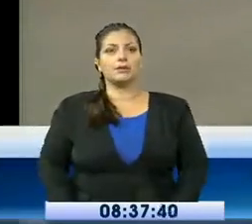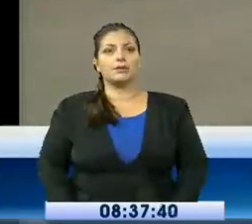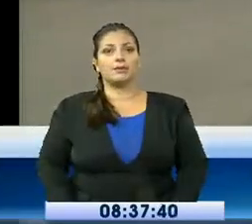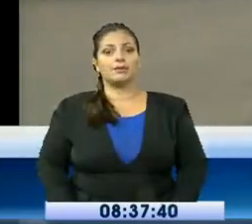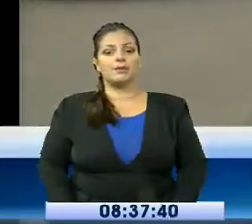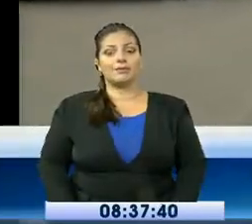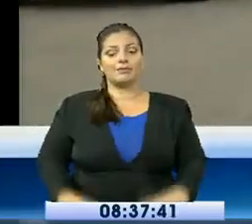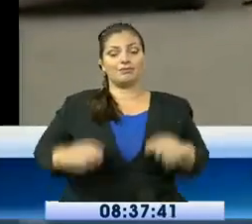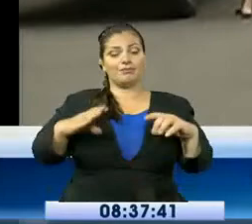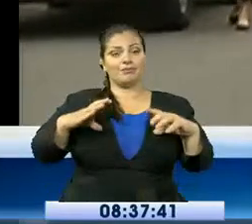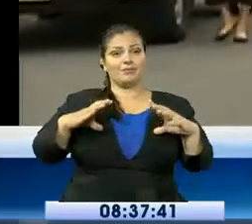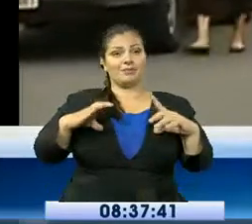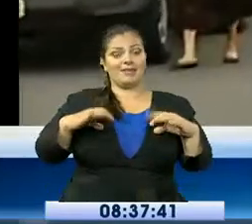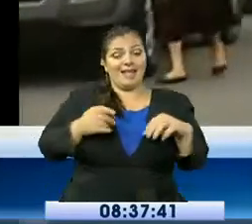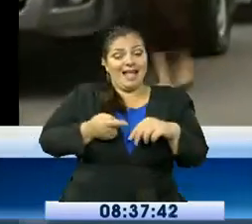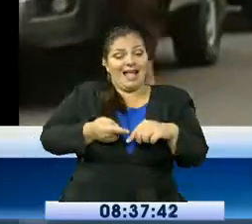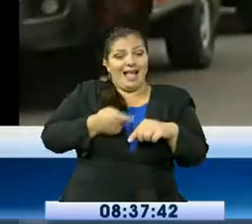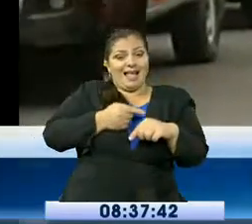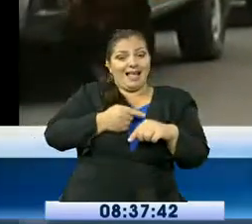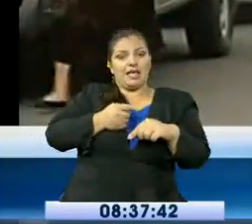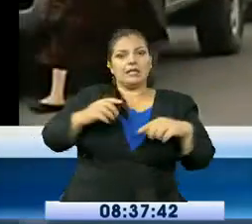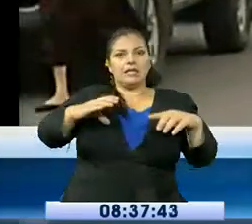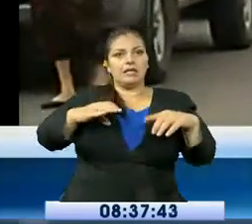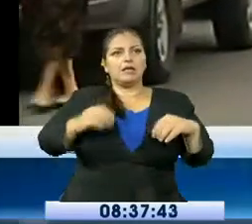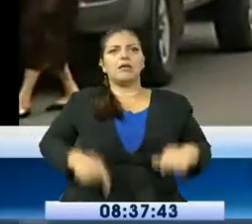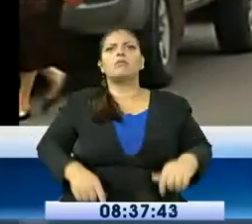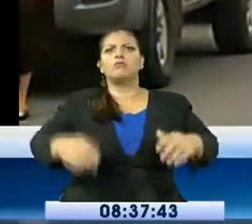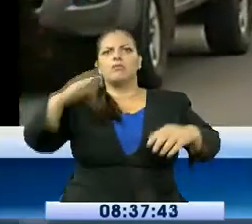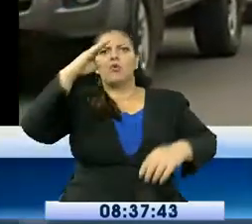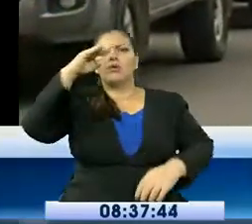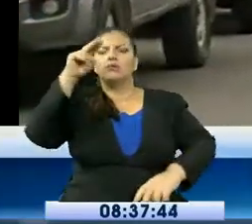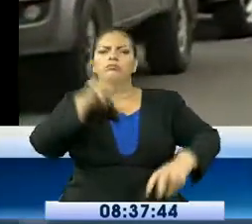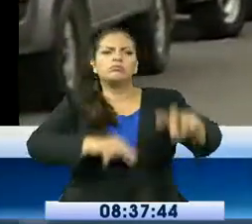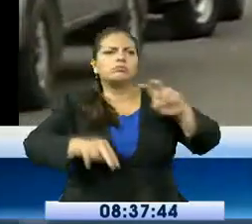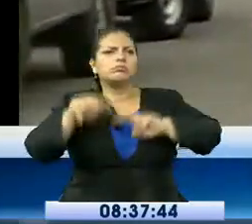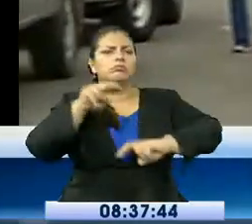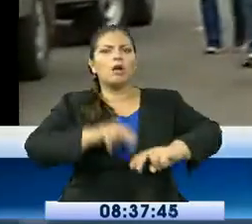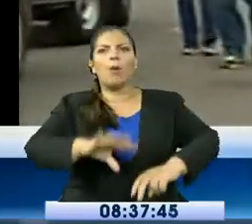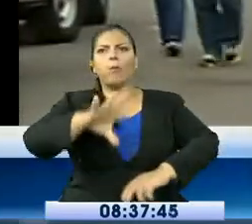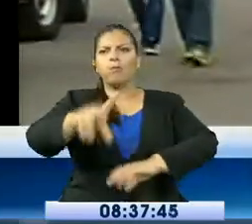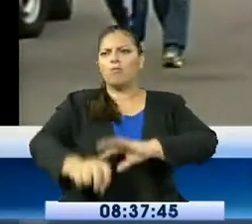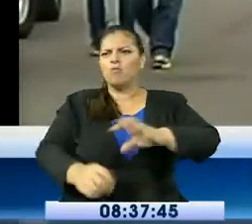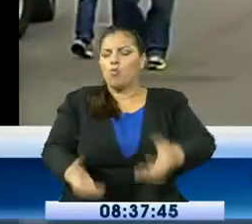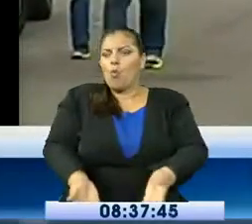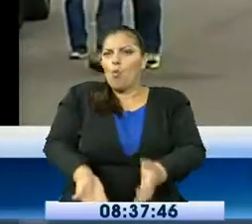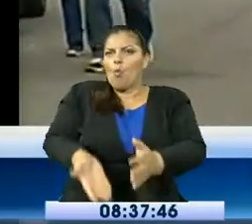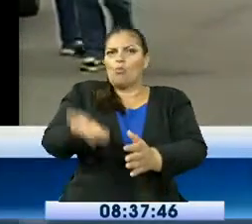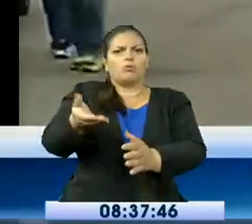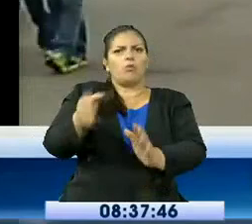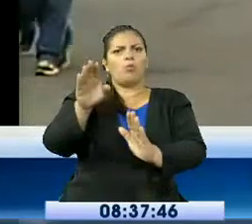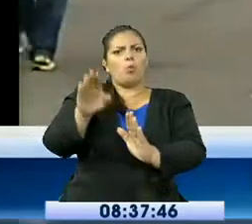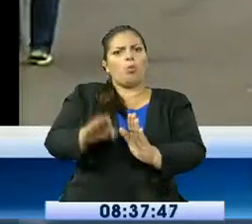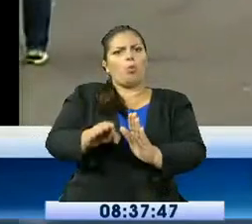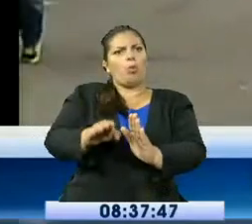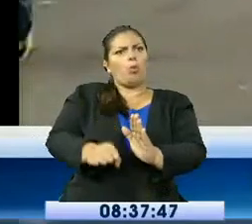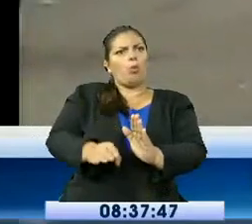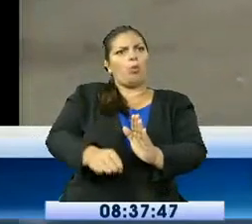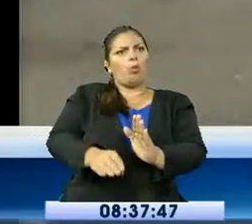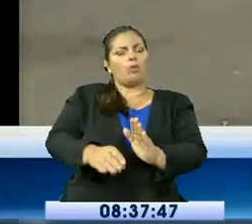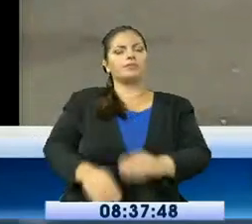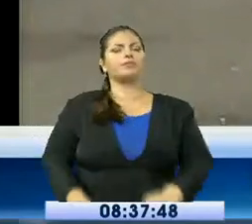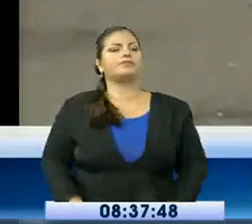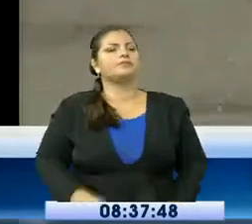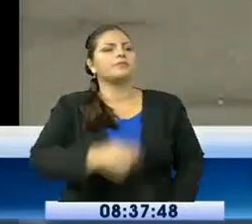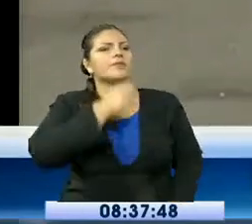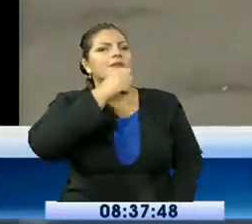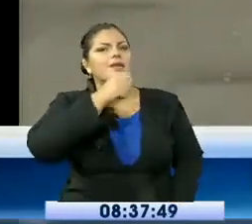índices de delincuencia en ese aspecto eh Cómo está eh de lo que que conocen ustedes Cómo está la colaboración de la ciudadanía de quienes viven